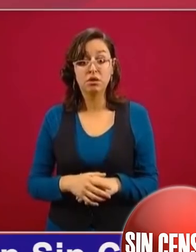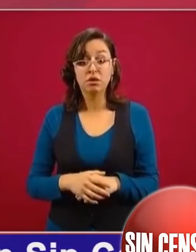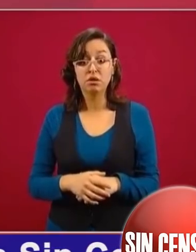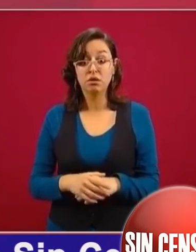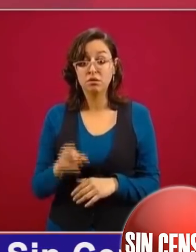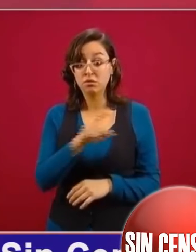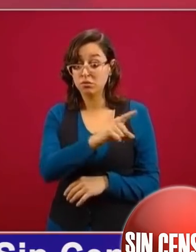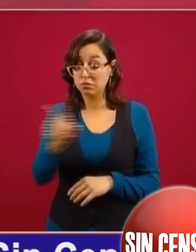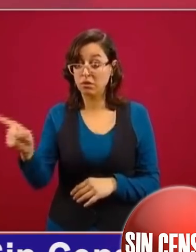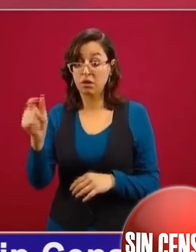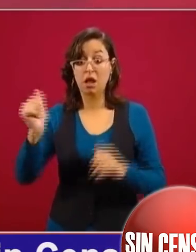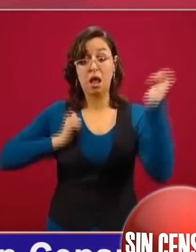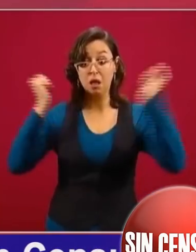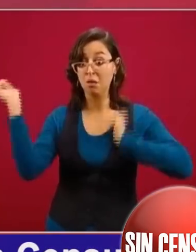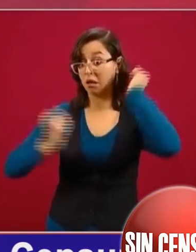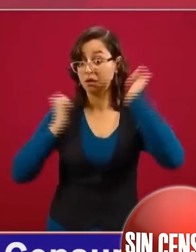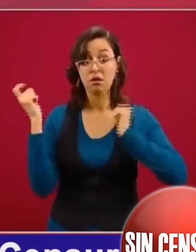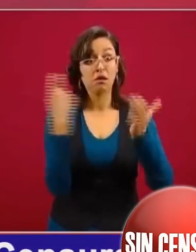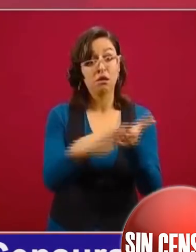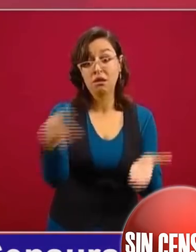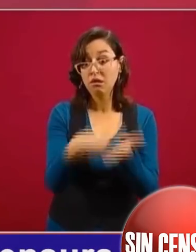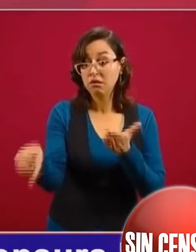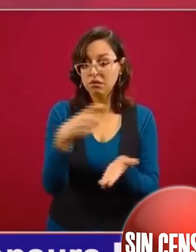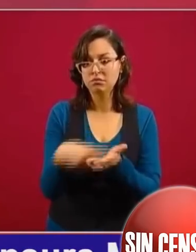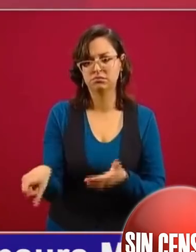se debe desperdiciar.